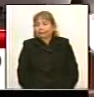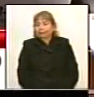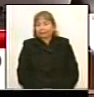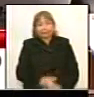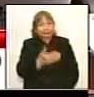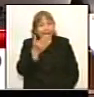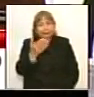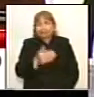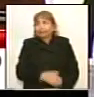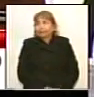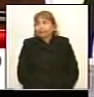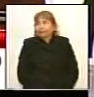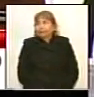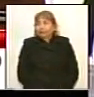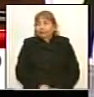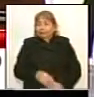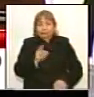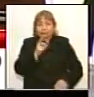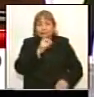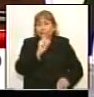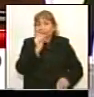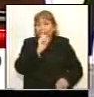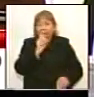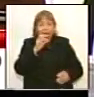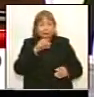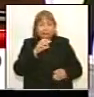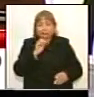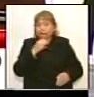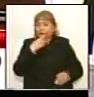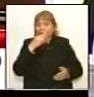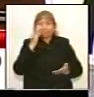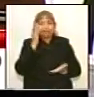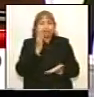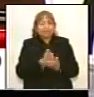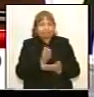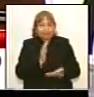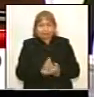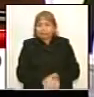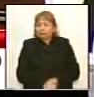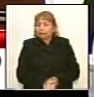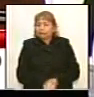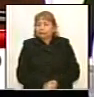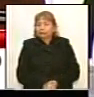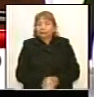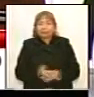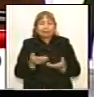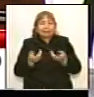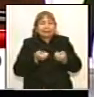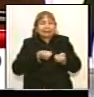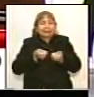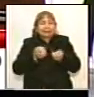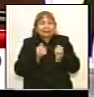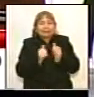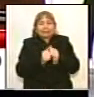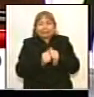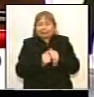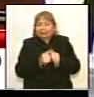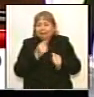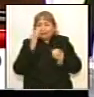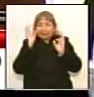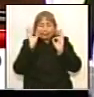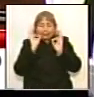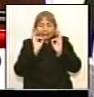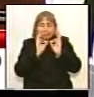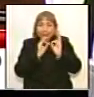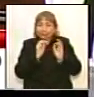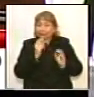Continúe. Que en materia penal no hay derogaciones tácitas. En materia penal las derogaciones tienen que ser expresas.